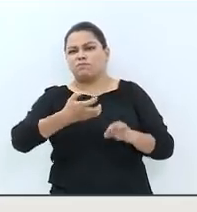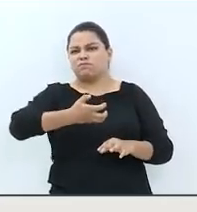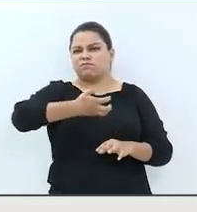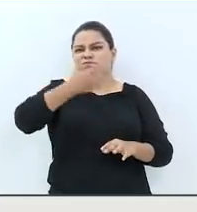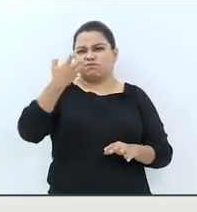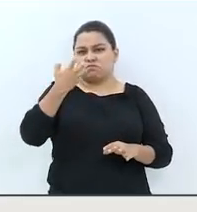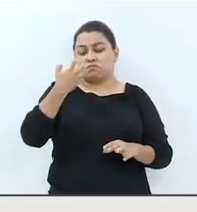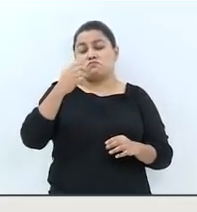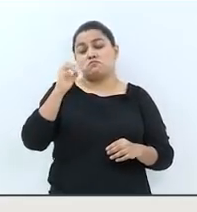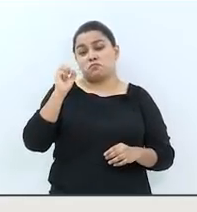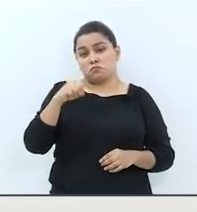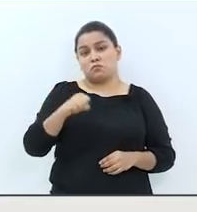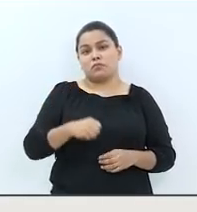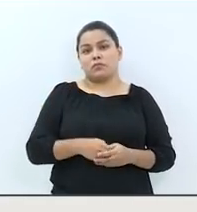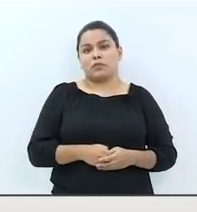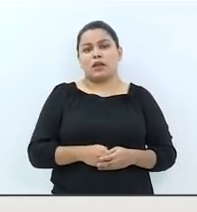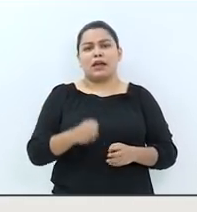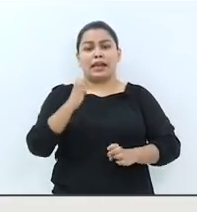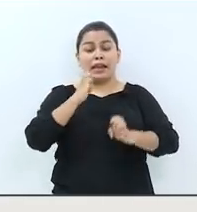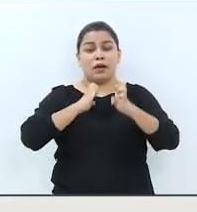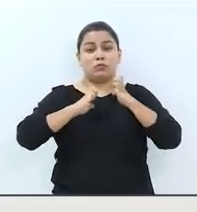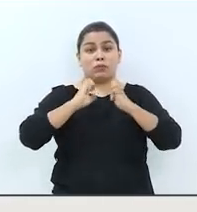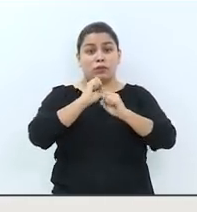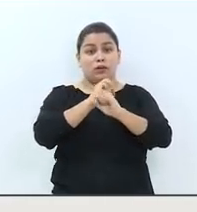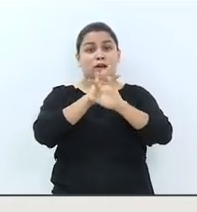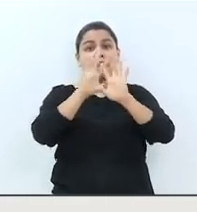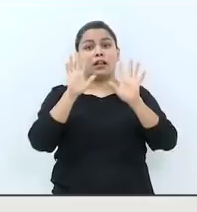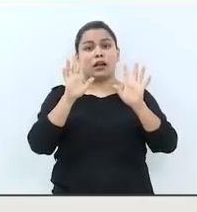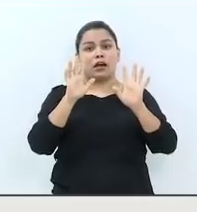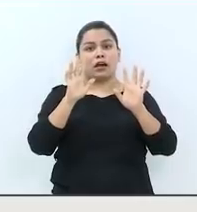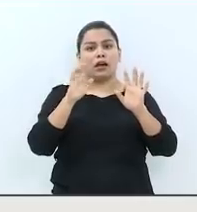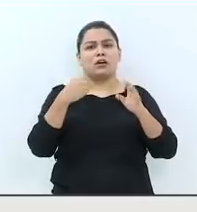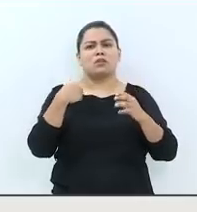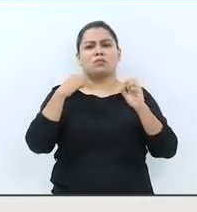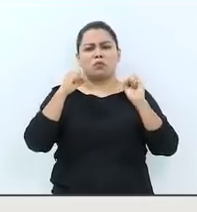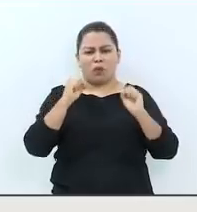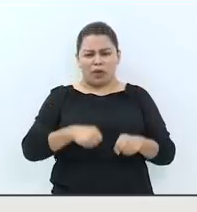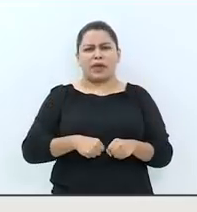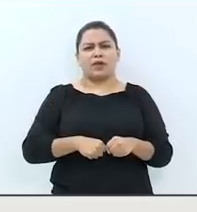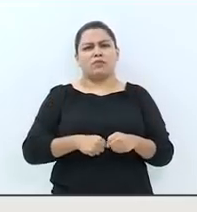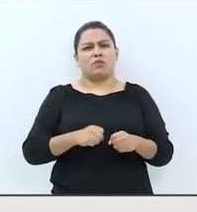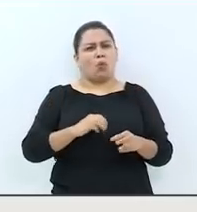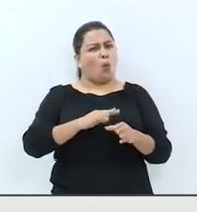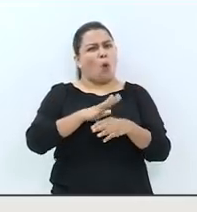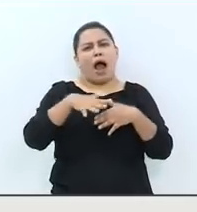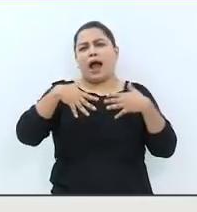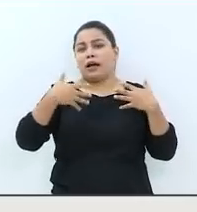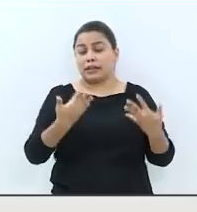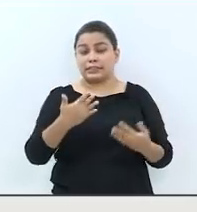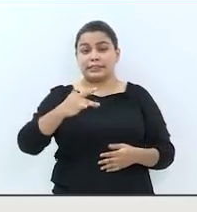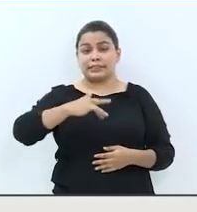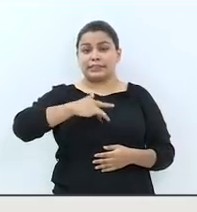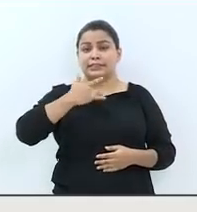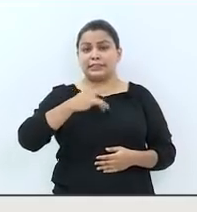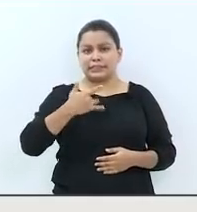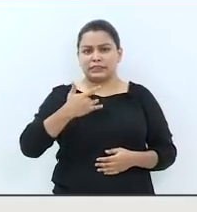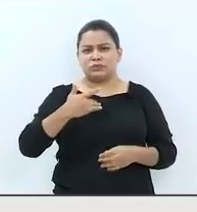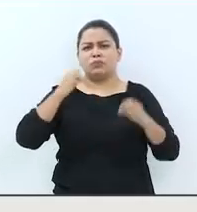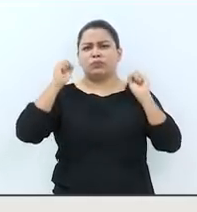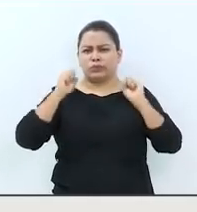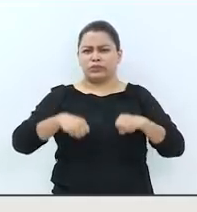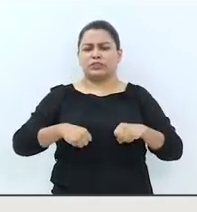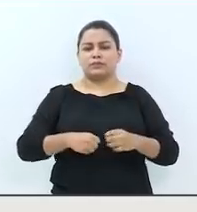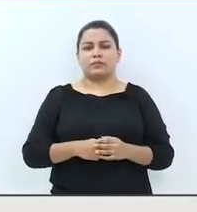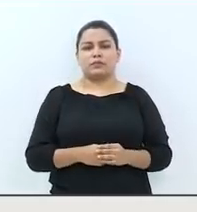bien. Y creo que la EduMoción nos deja clarísimo que tenemos derecho a sentir todas esas emociones, a saber lo que estoy sintiendo y luego